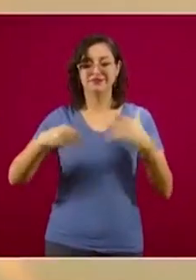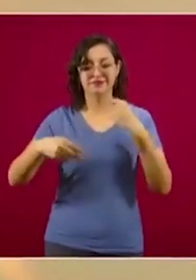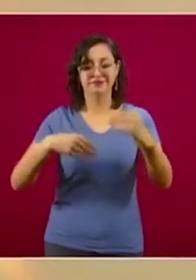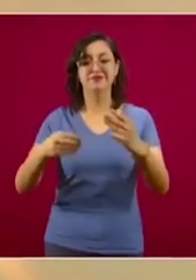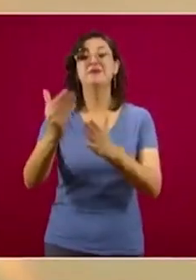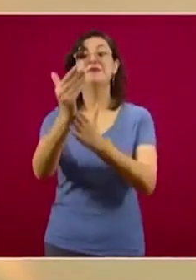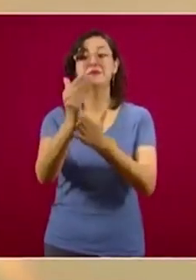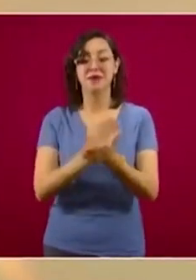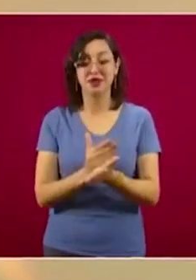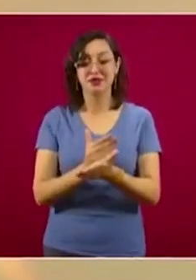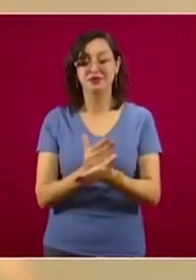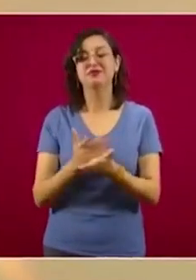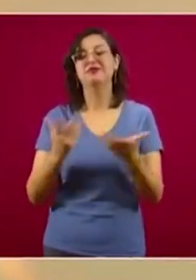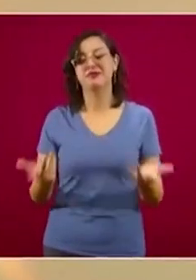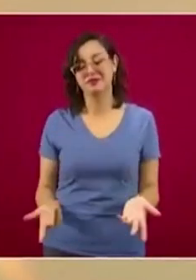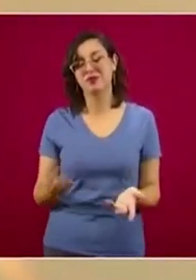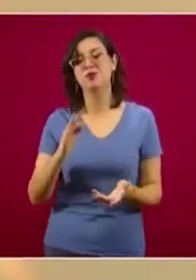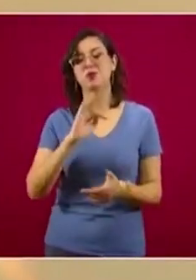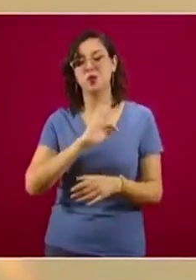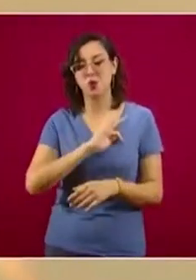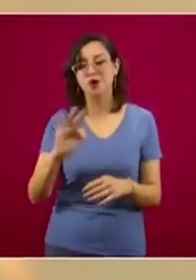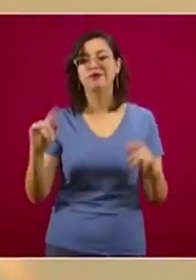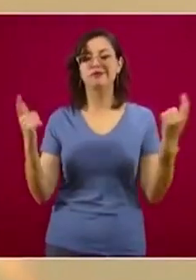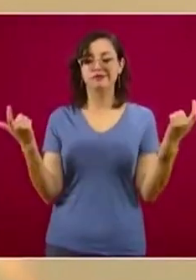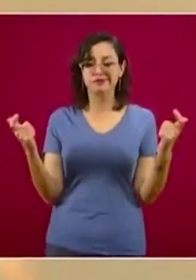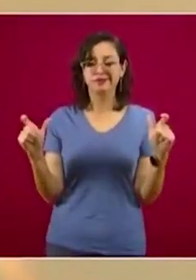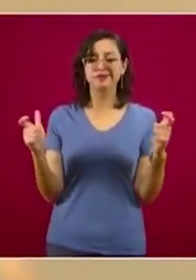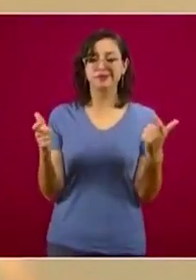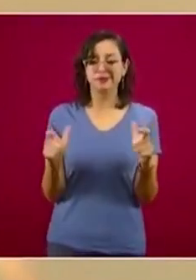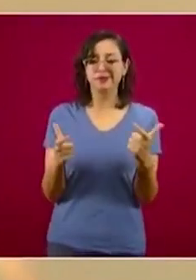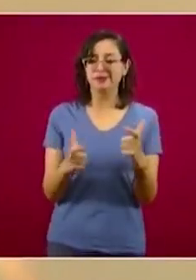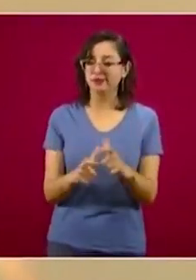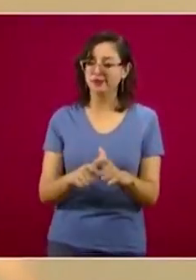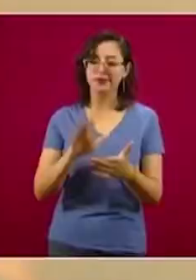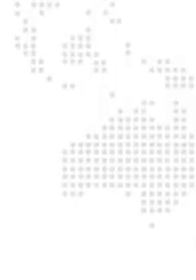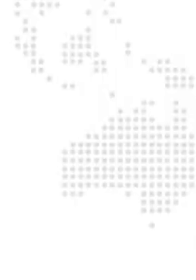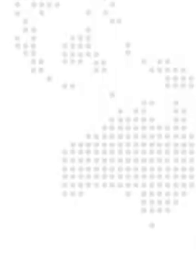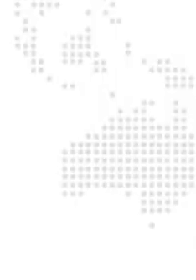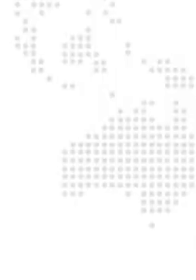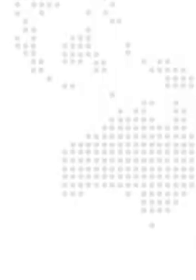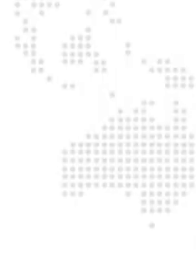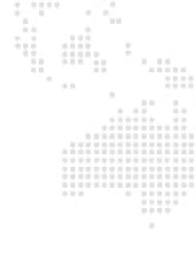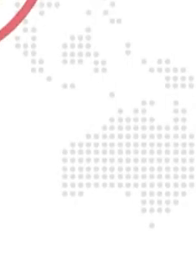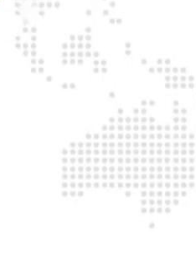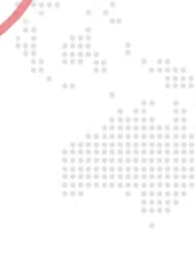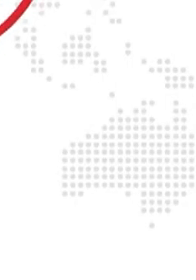y al haber menos contagios, esta epidemia empezará a disminuir hasta que finalmente pare.